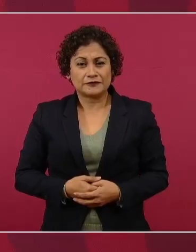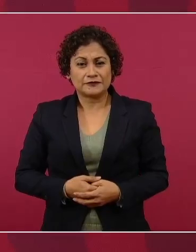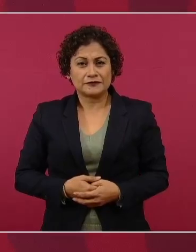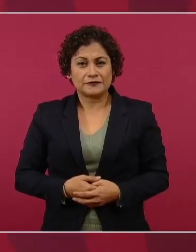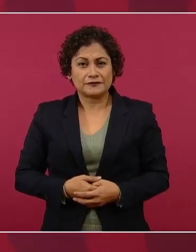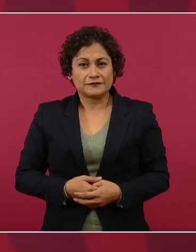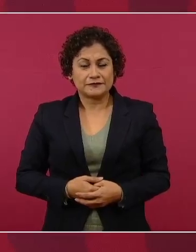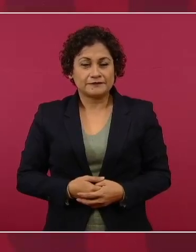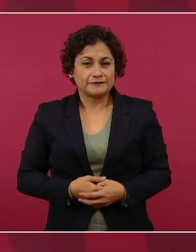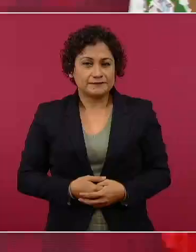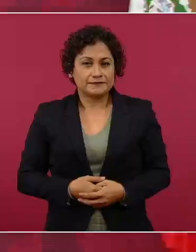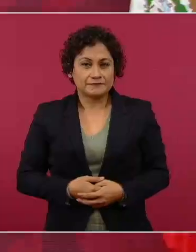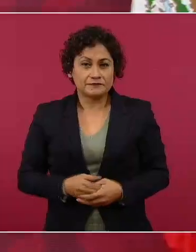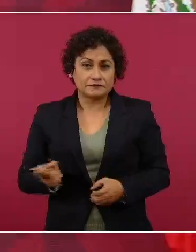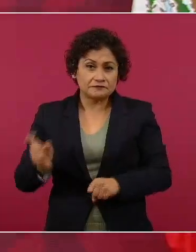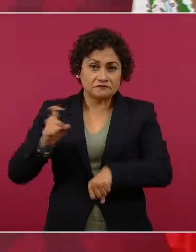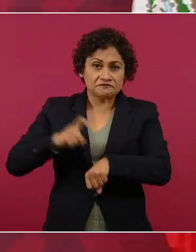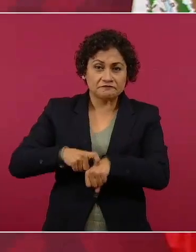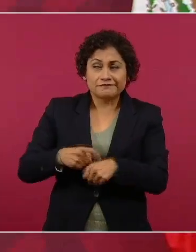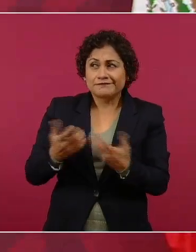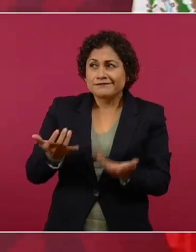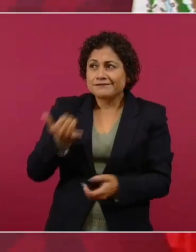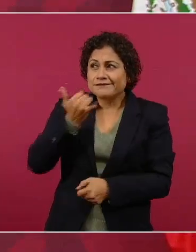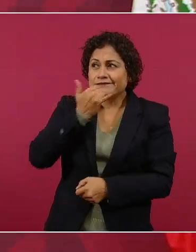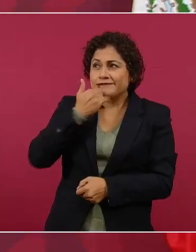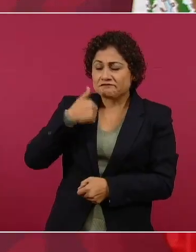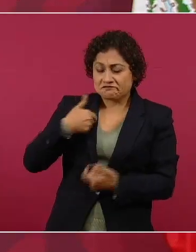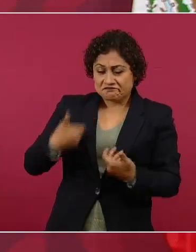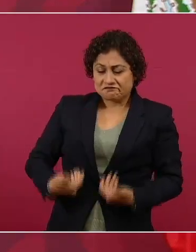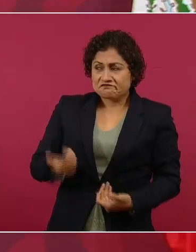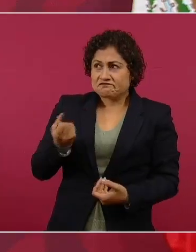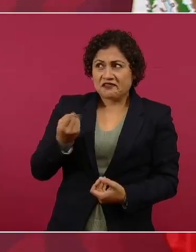Esa es mi naturaleza.